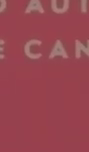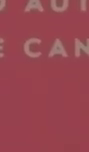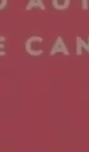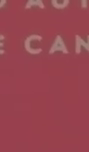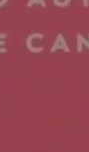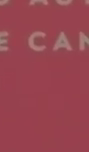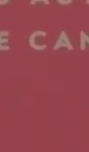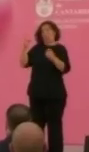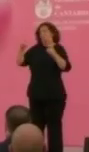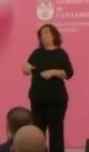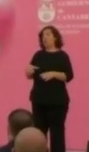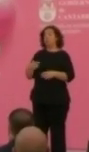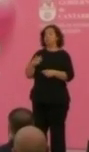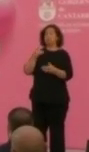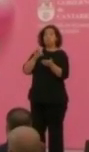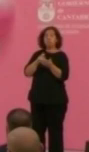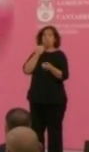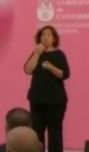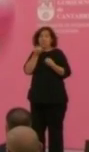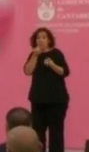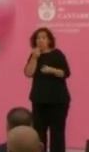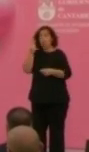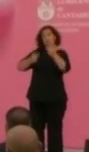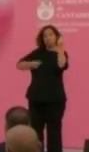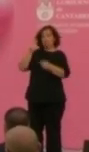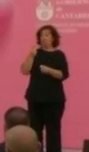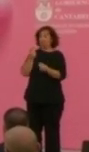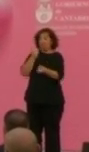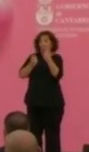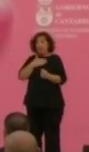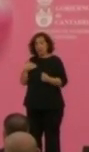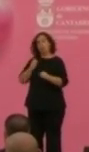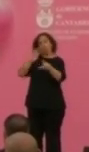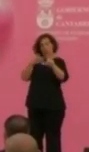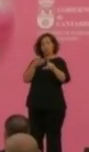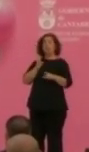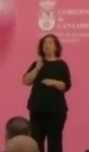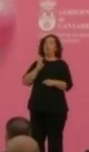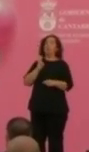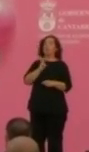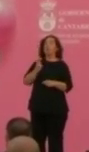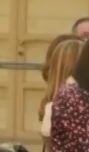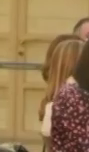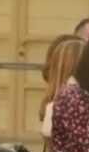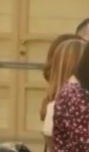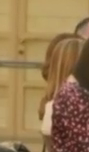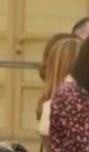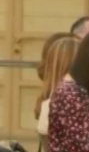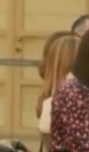año. También crecen los programas de igualdad, pasando de 6 a 11. Todo ello en un presupuesto que se define